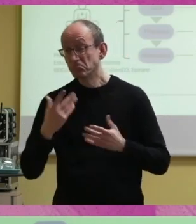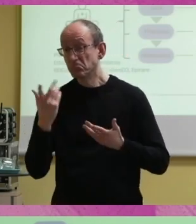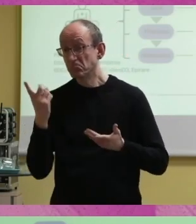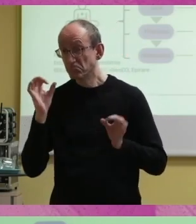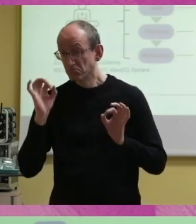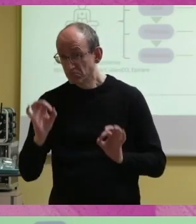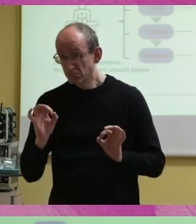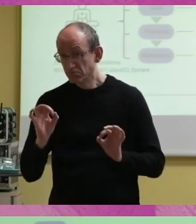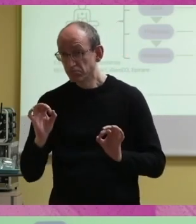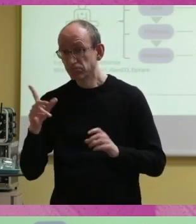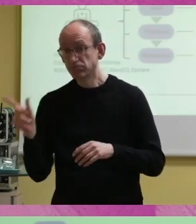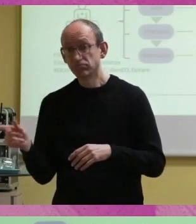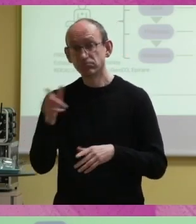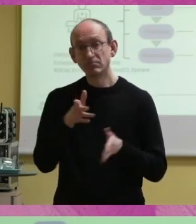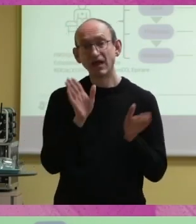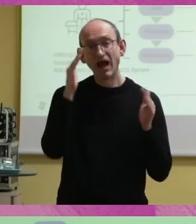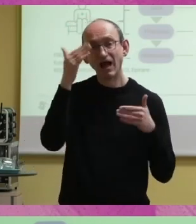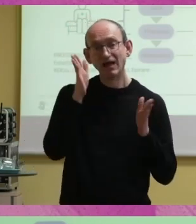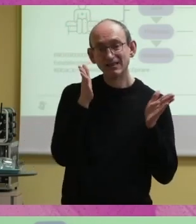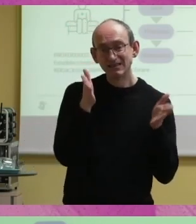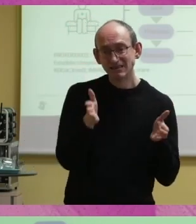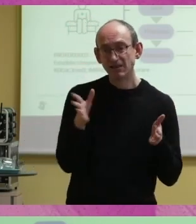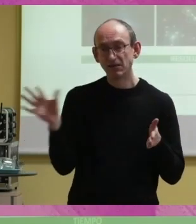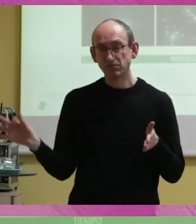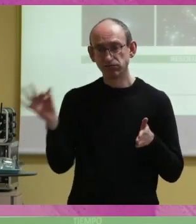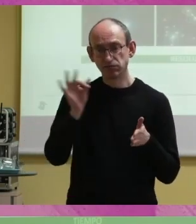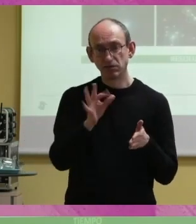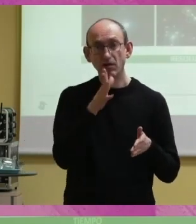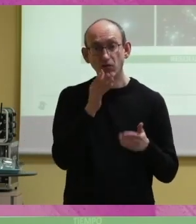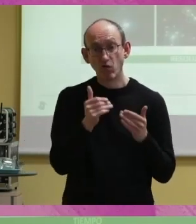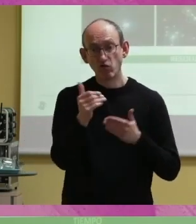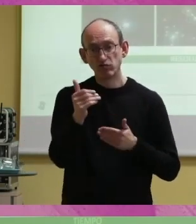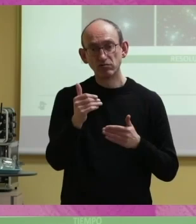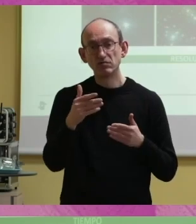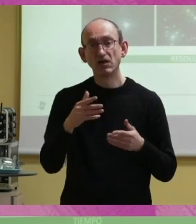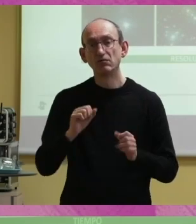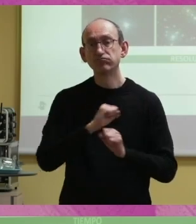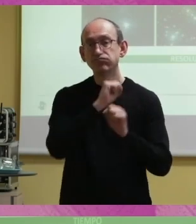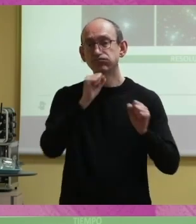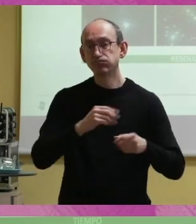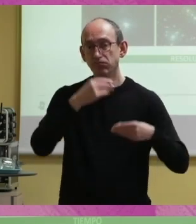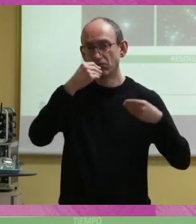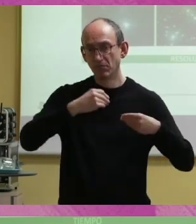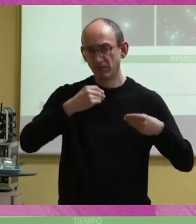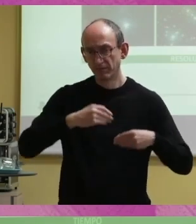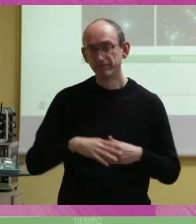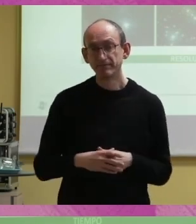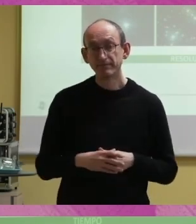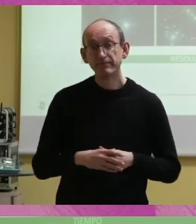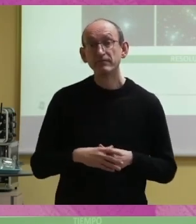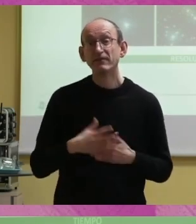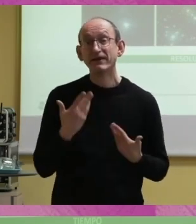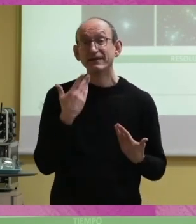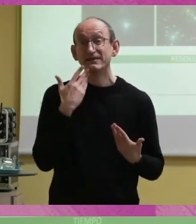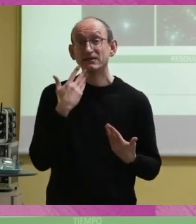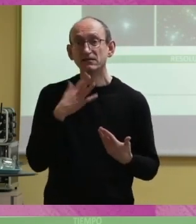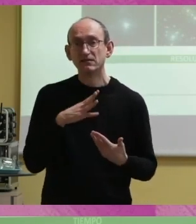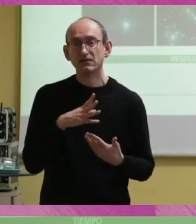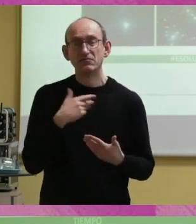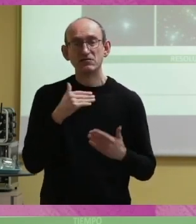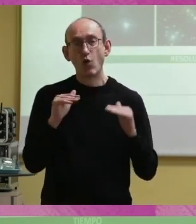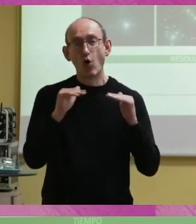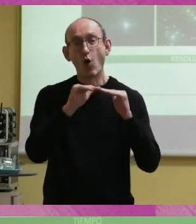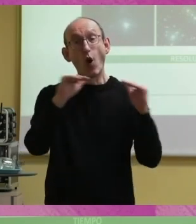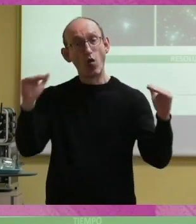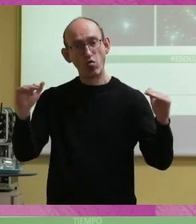nuevo a la clínica asistencial para que el día de mañana todo esto esté ya implementado. ¿Qué nos ocurre con todo esto? Que a medida que nos acercamos, es como el